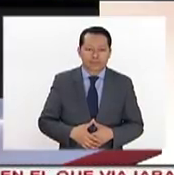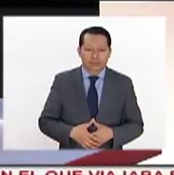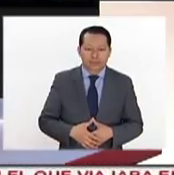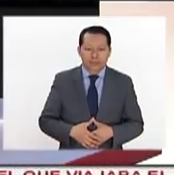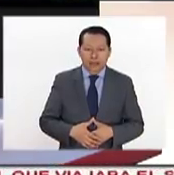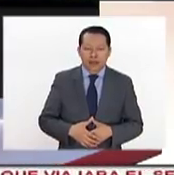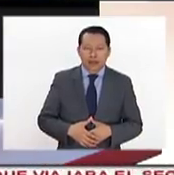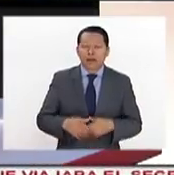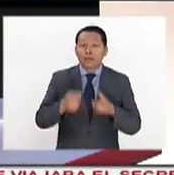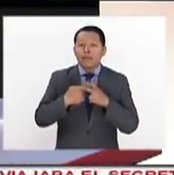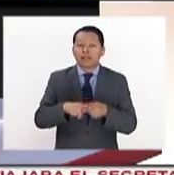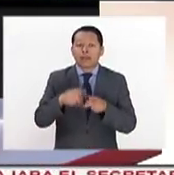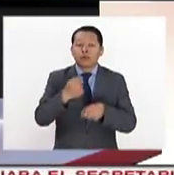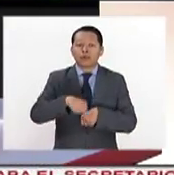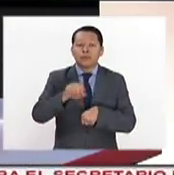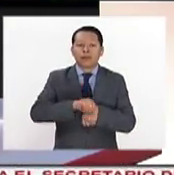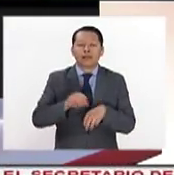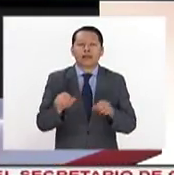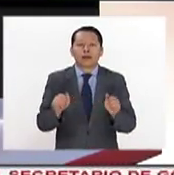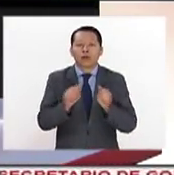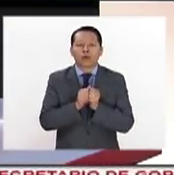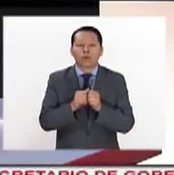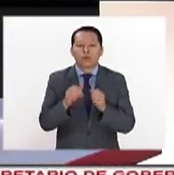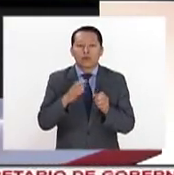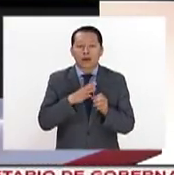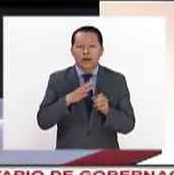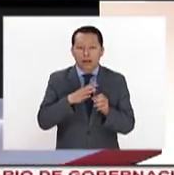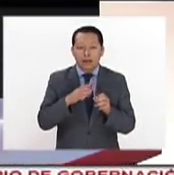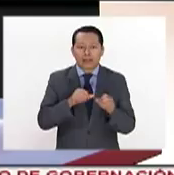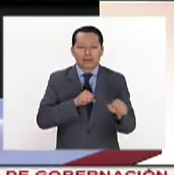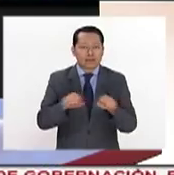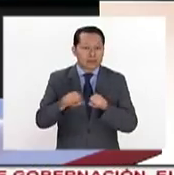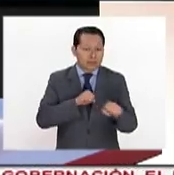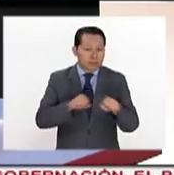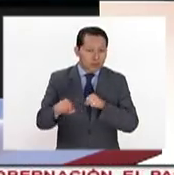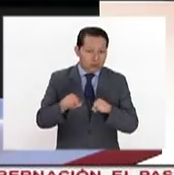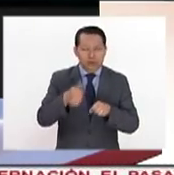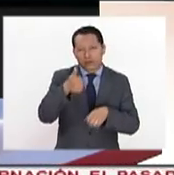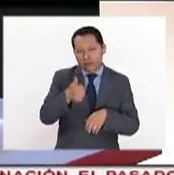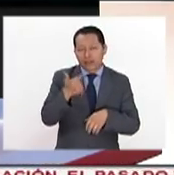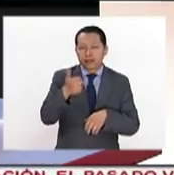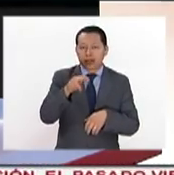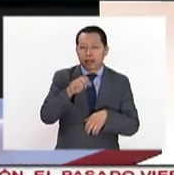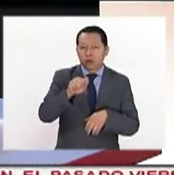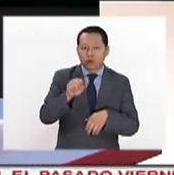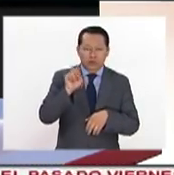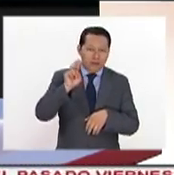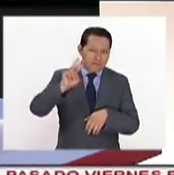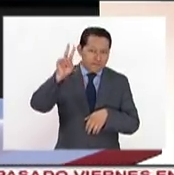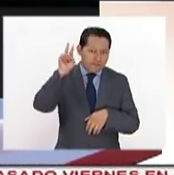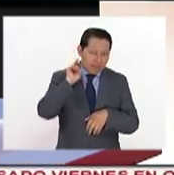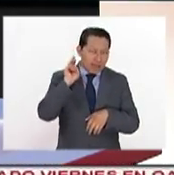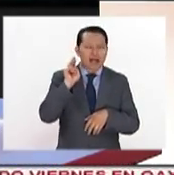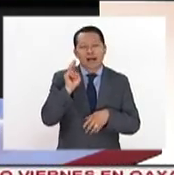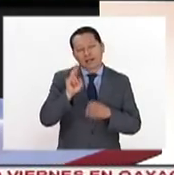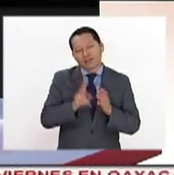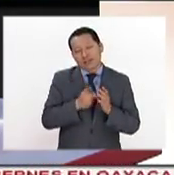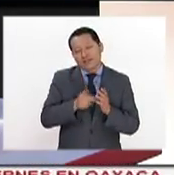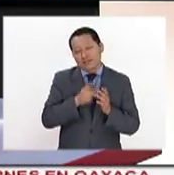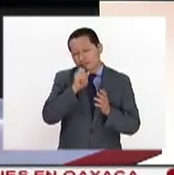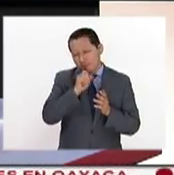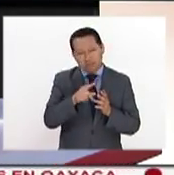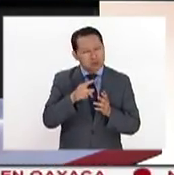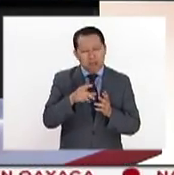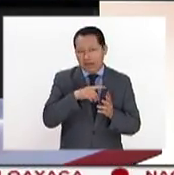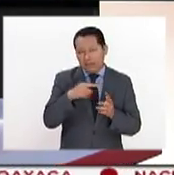Bueno, pues iniciamos una semana con un temblor de 6 grados. El viernes pasado también hubo otro temblor. Ha sido